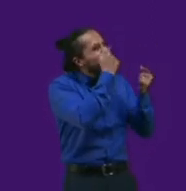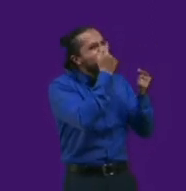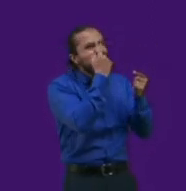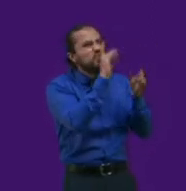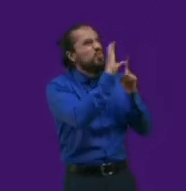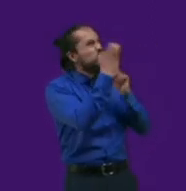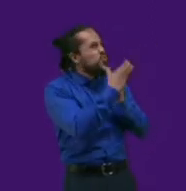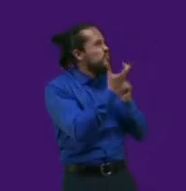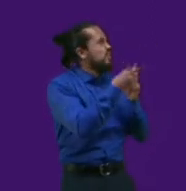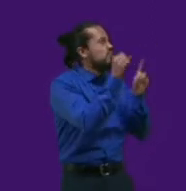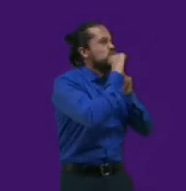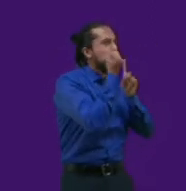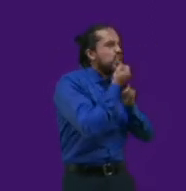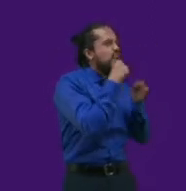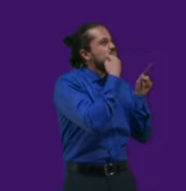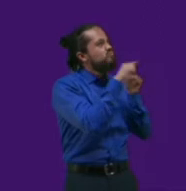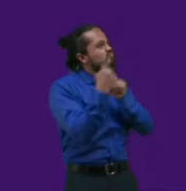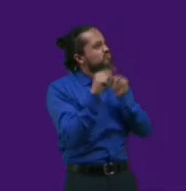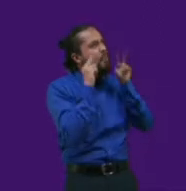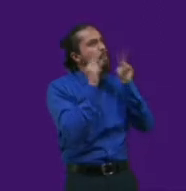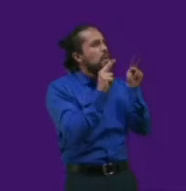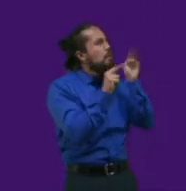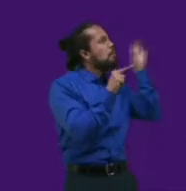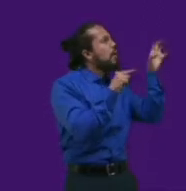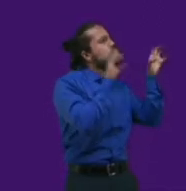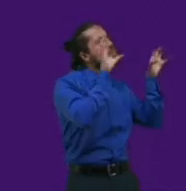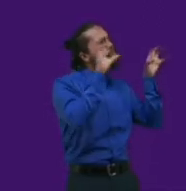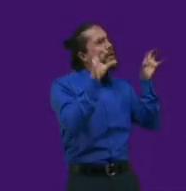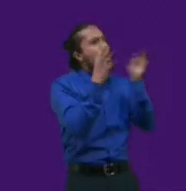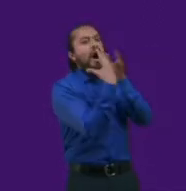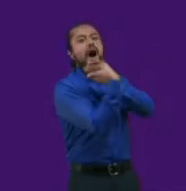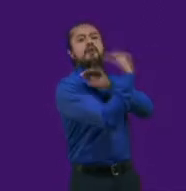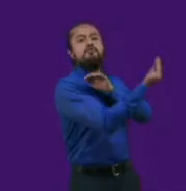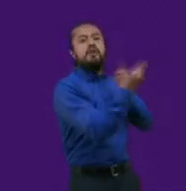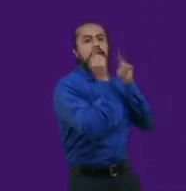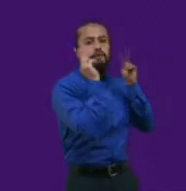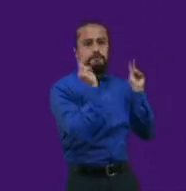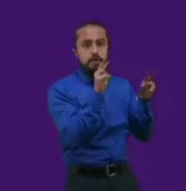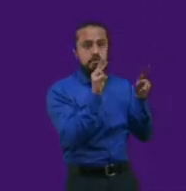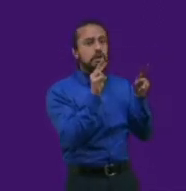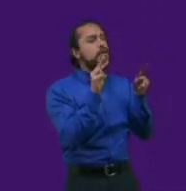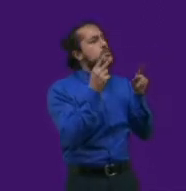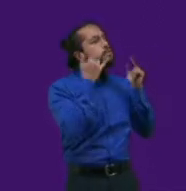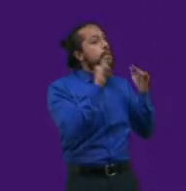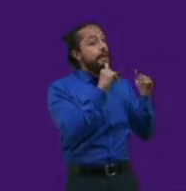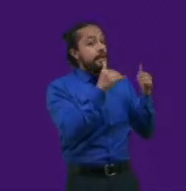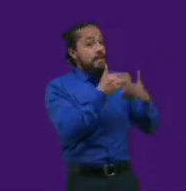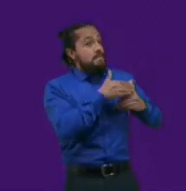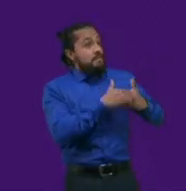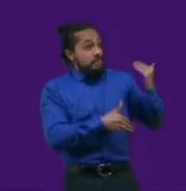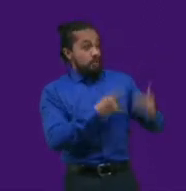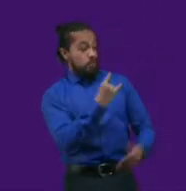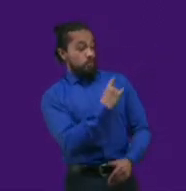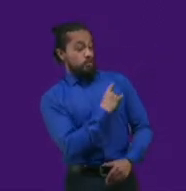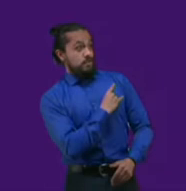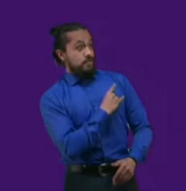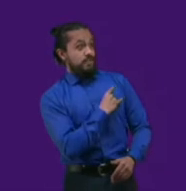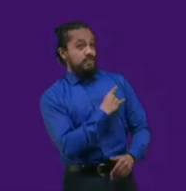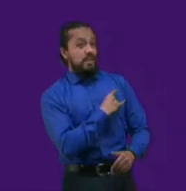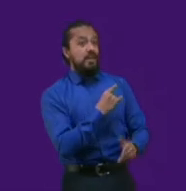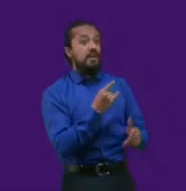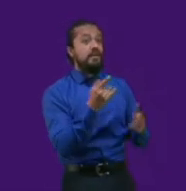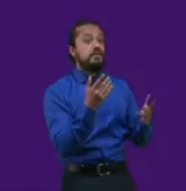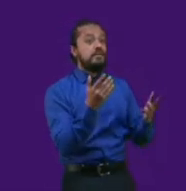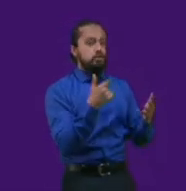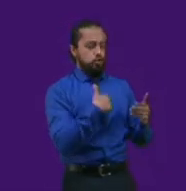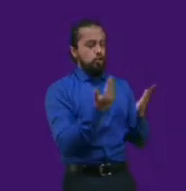inspiraba mucho en qué estaba pasando afuera. Cuando entré a la universidad,